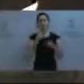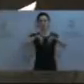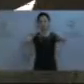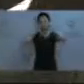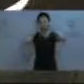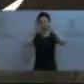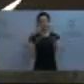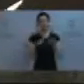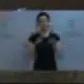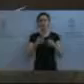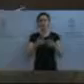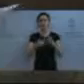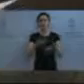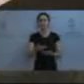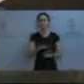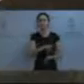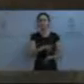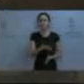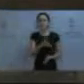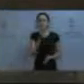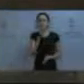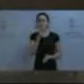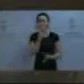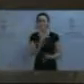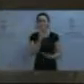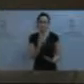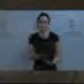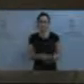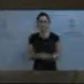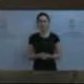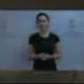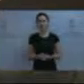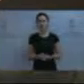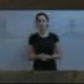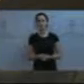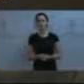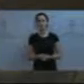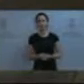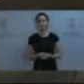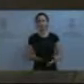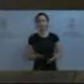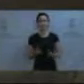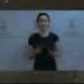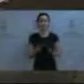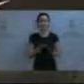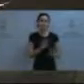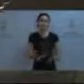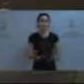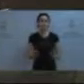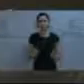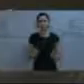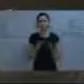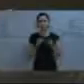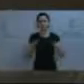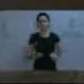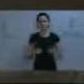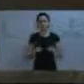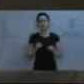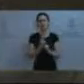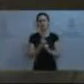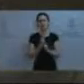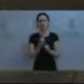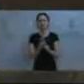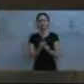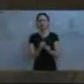y que lleva funcionando aproximadamente un año, lo cual ha permitido aligerar parte de las cargas de trabajo de los